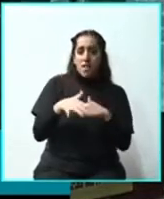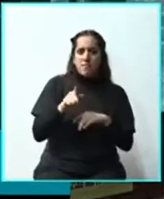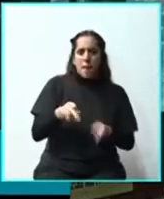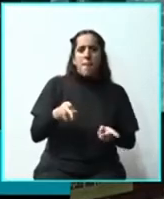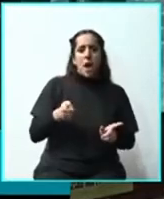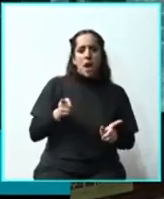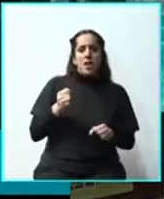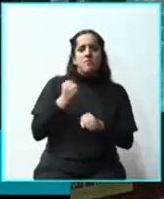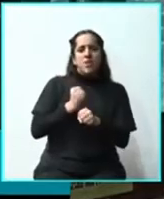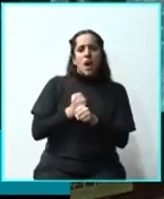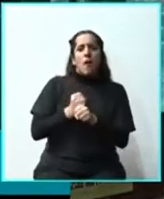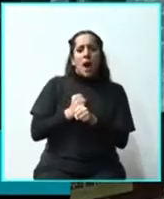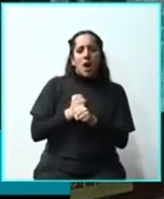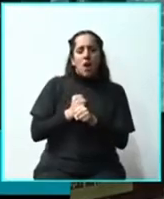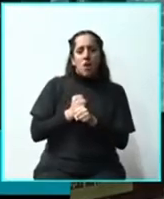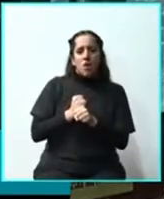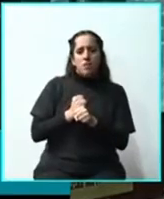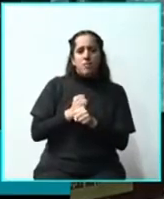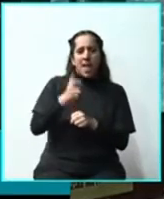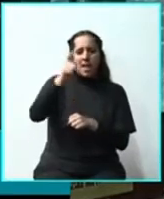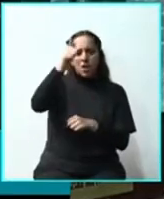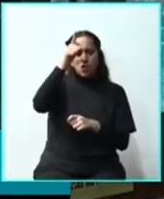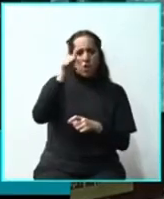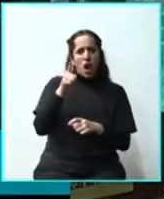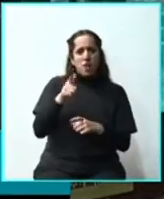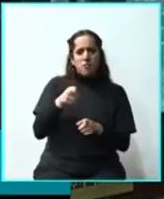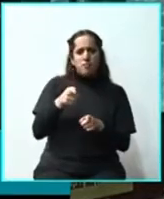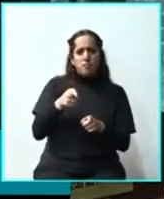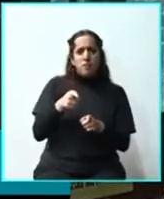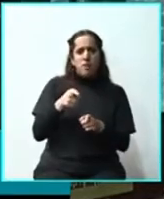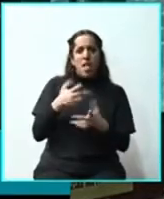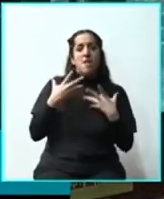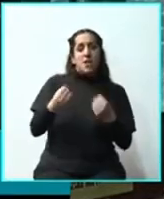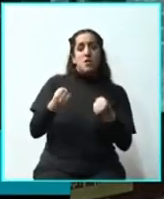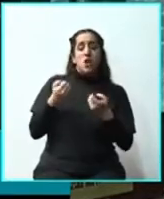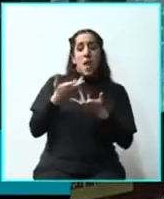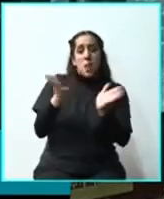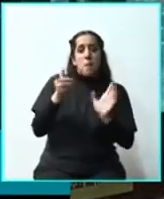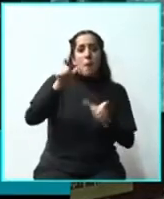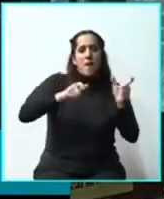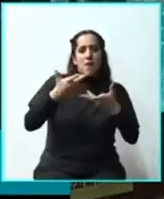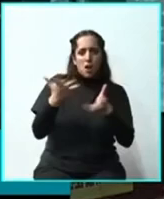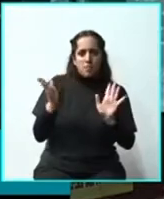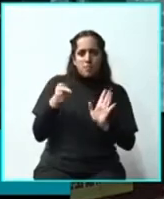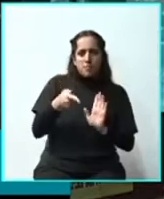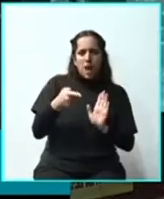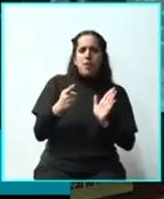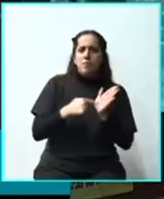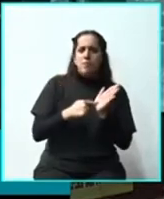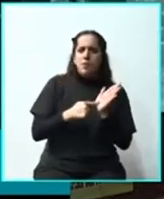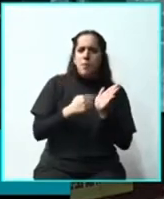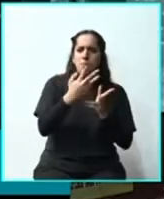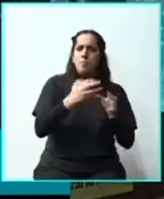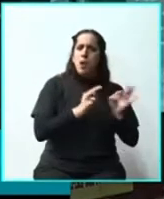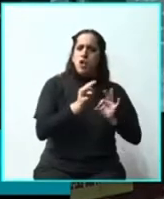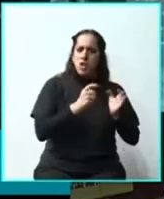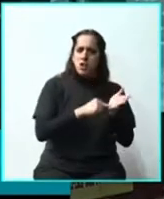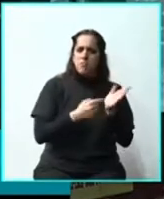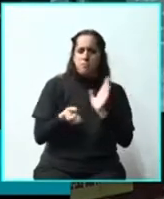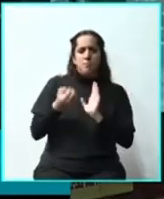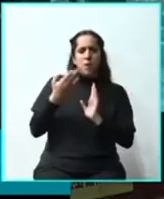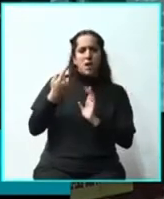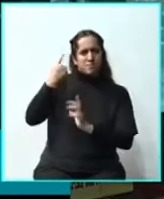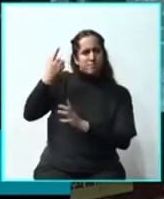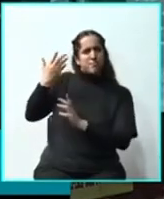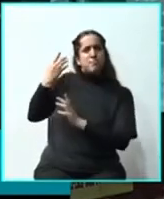rol de contralor que cumple la Defensoría del Pueblo, que figura en el proyecto original y